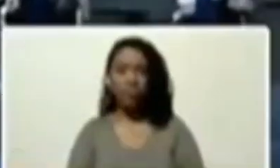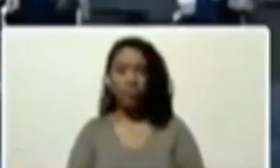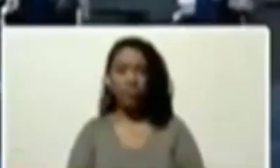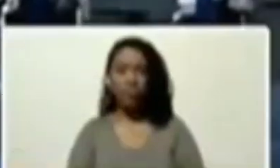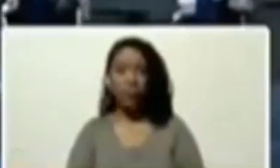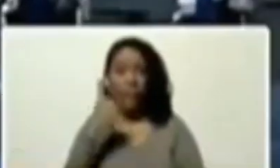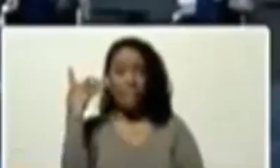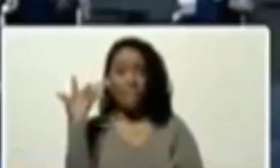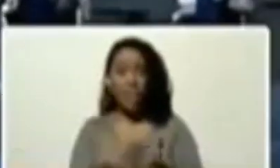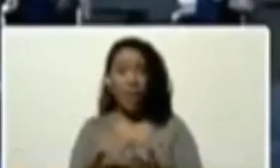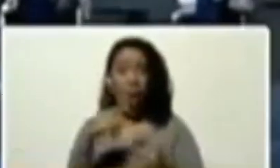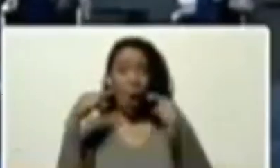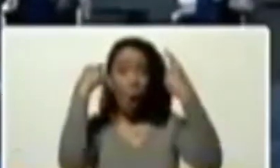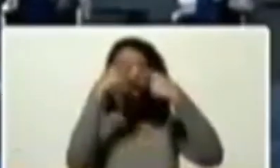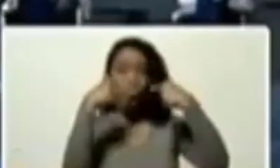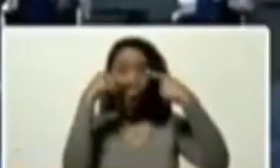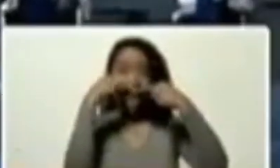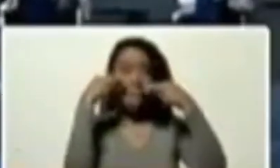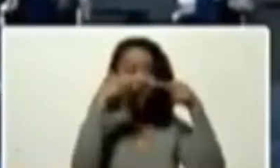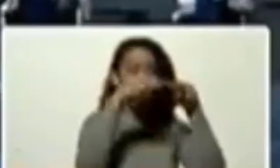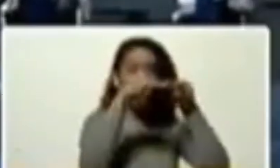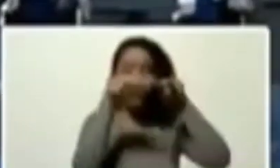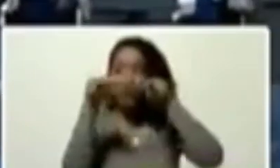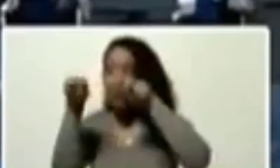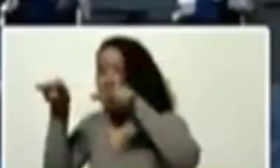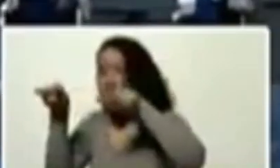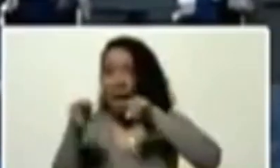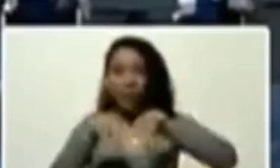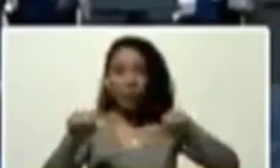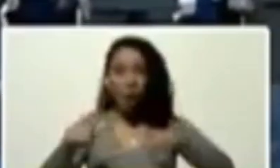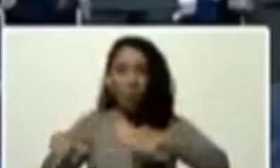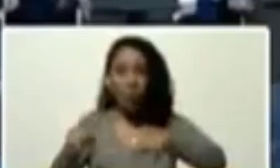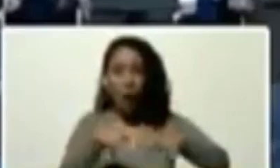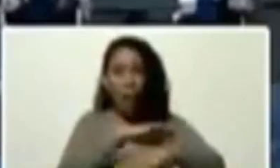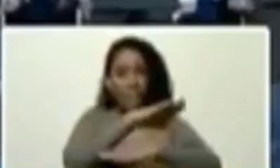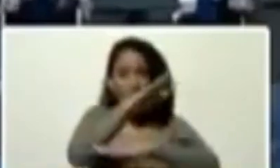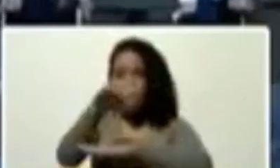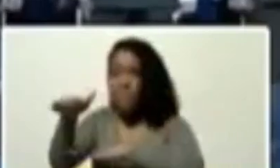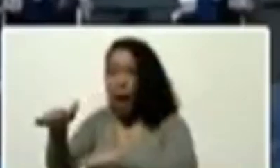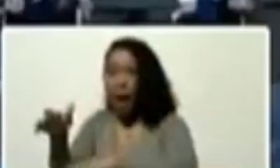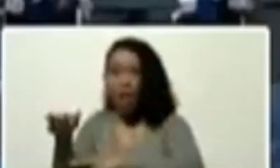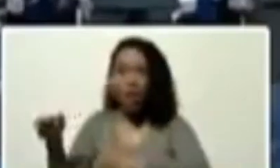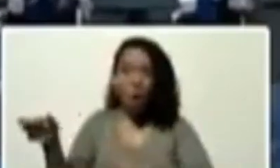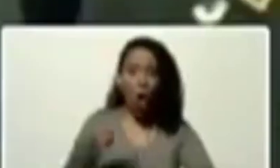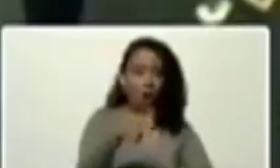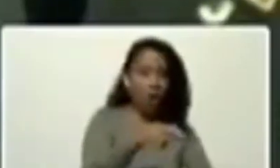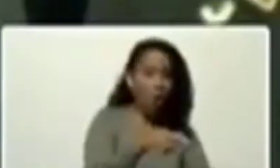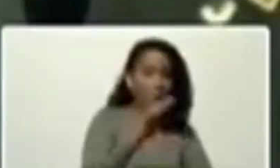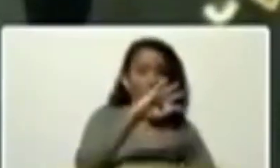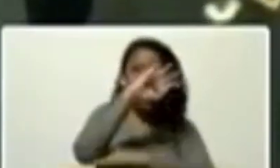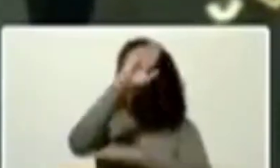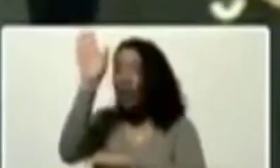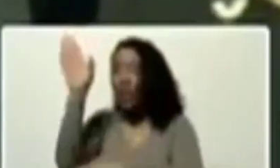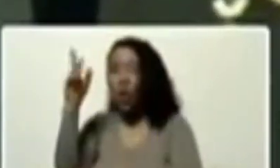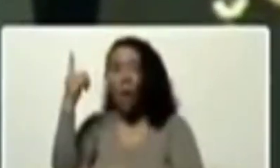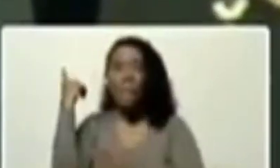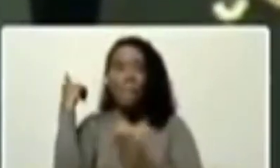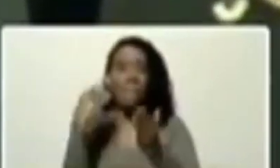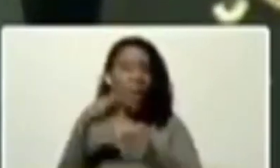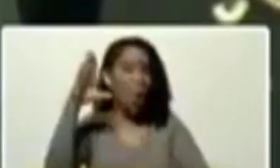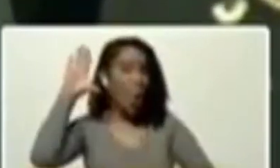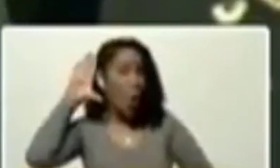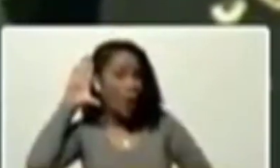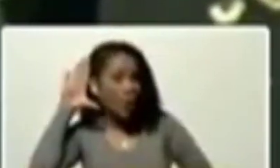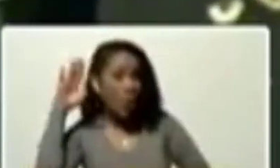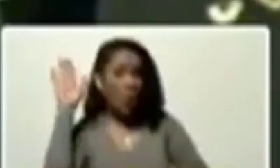ojos sobre el territorio, sobre el espacio, sobre los mares, sobre los ríos. Mil oídos.